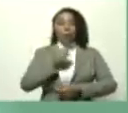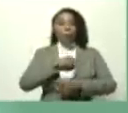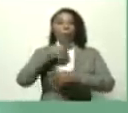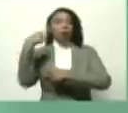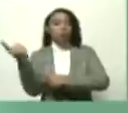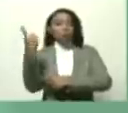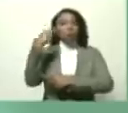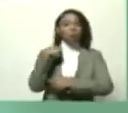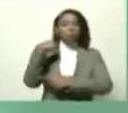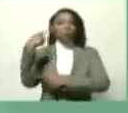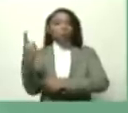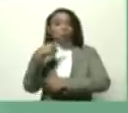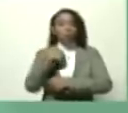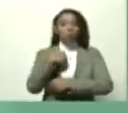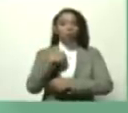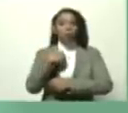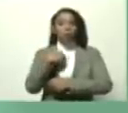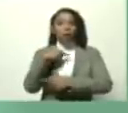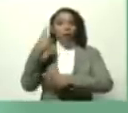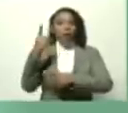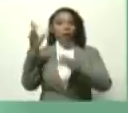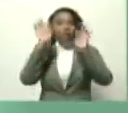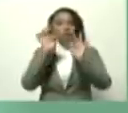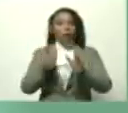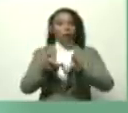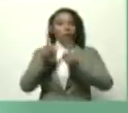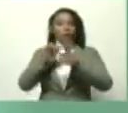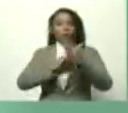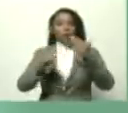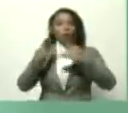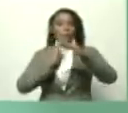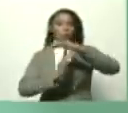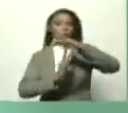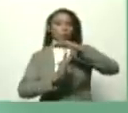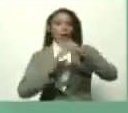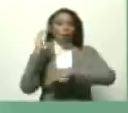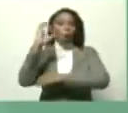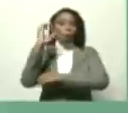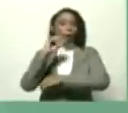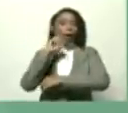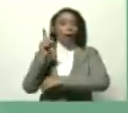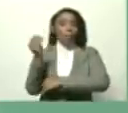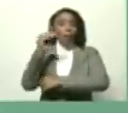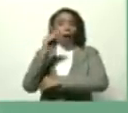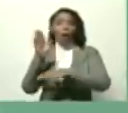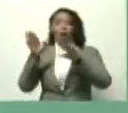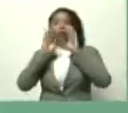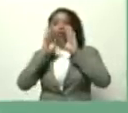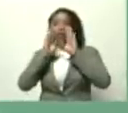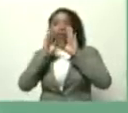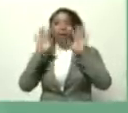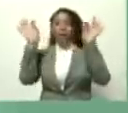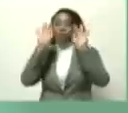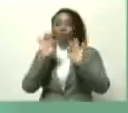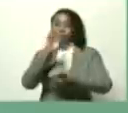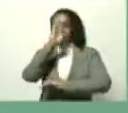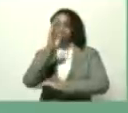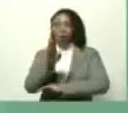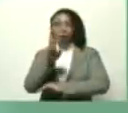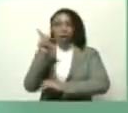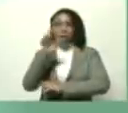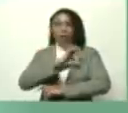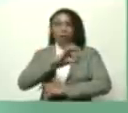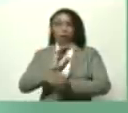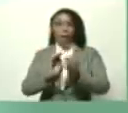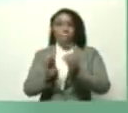llevados con la anuencia de la máxima autoridad migratoria de Colombia, que además lo confiesa de manera directa. Ese señor lo